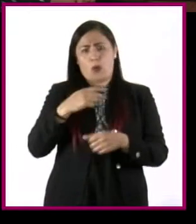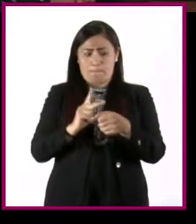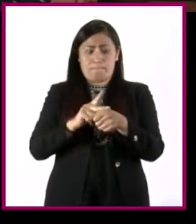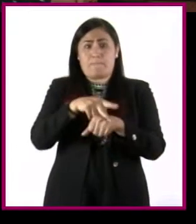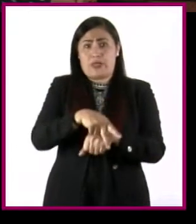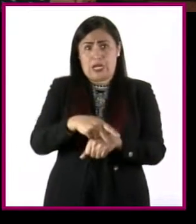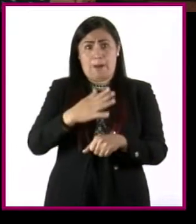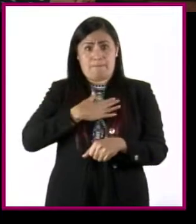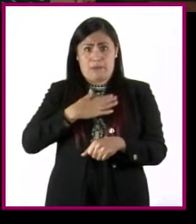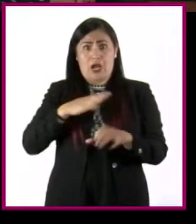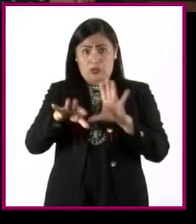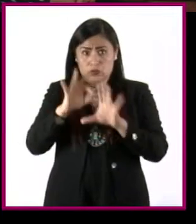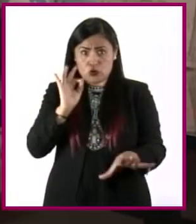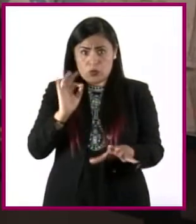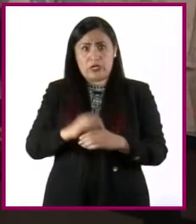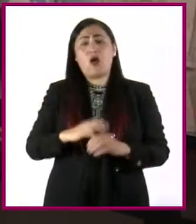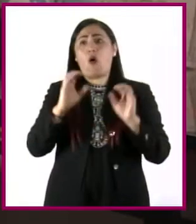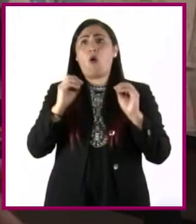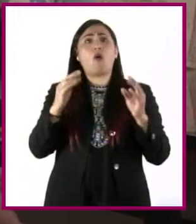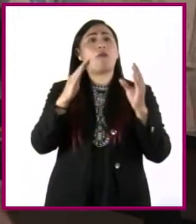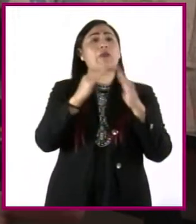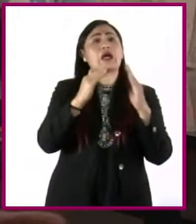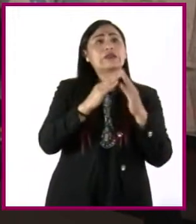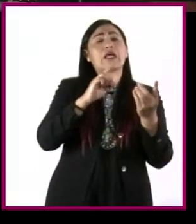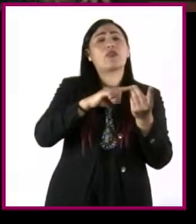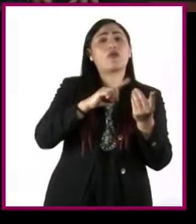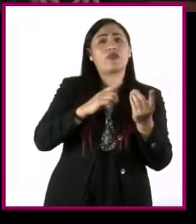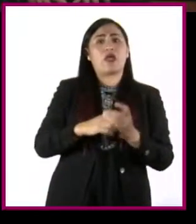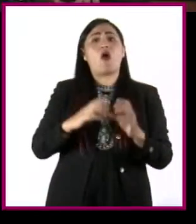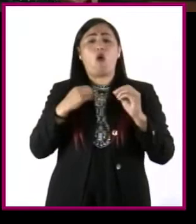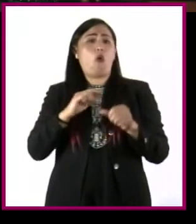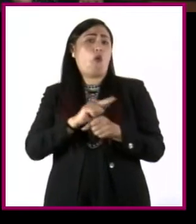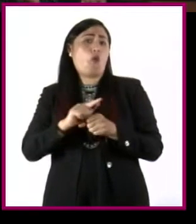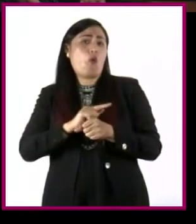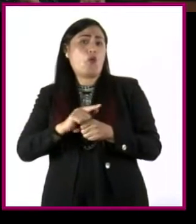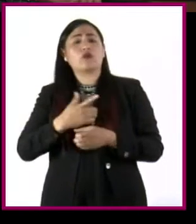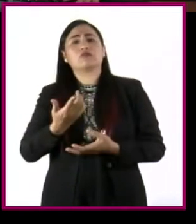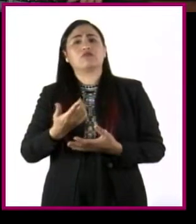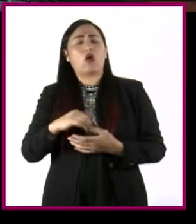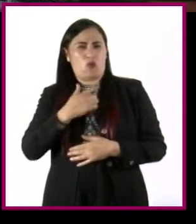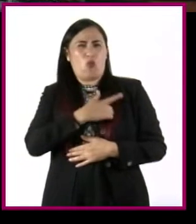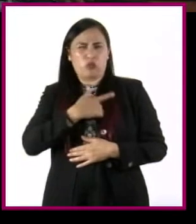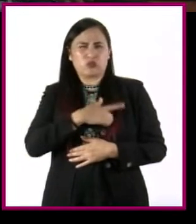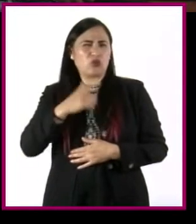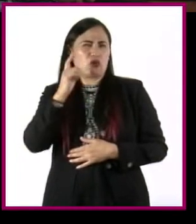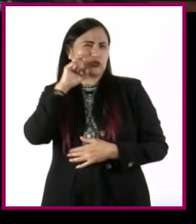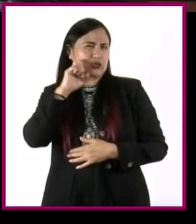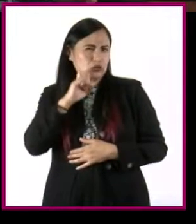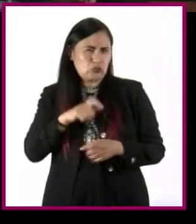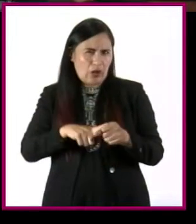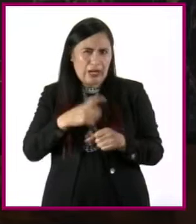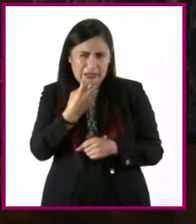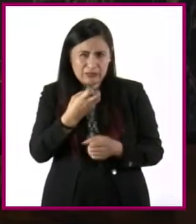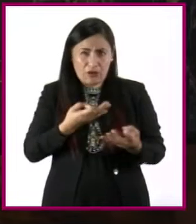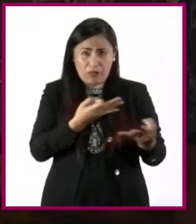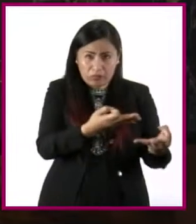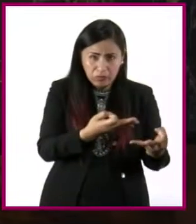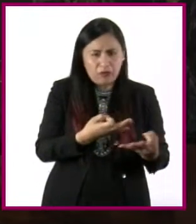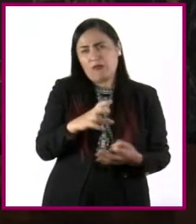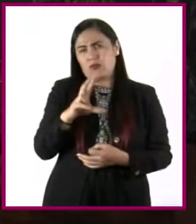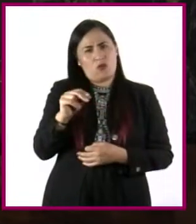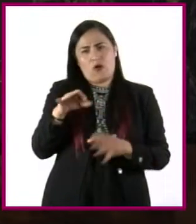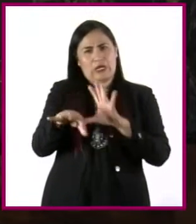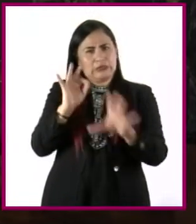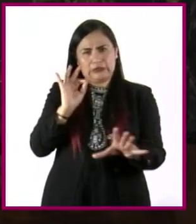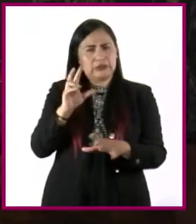tengo, en qué condiciones vivo o cuál es mi orientación sexual. Cierto, uno no elige por quién siente atracción sexual, pero sí puede